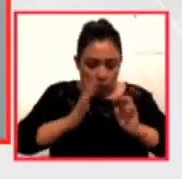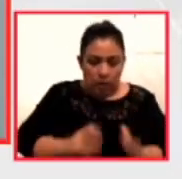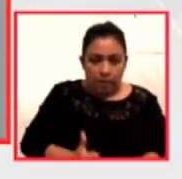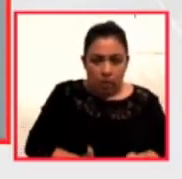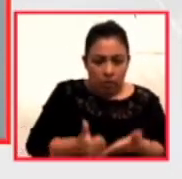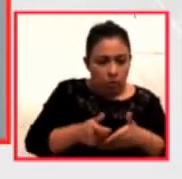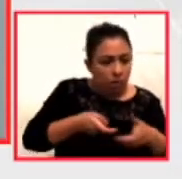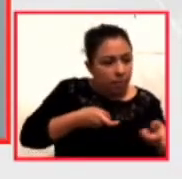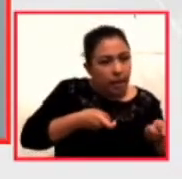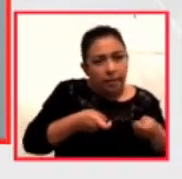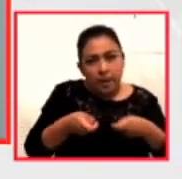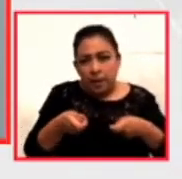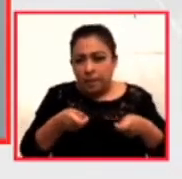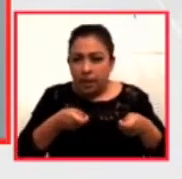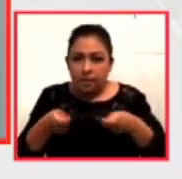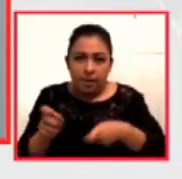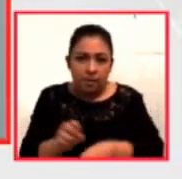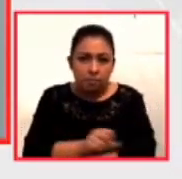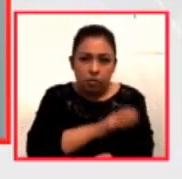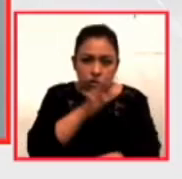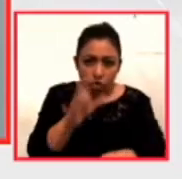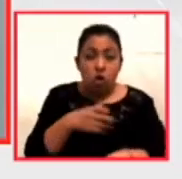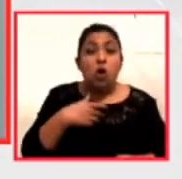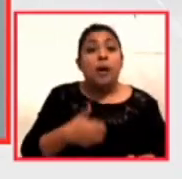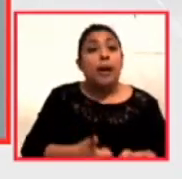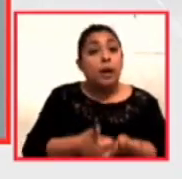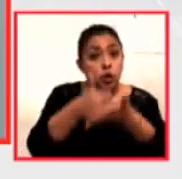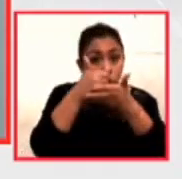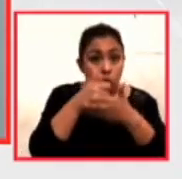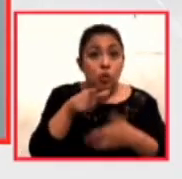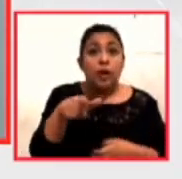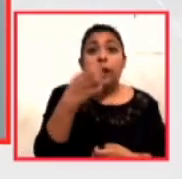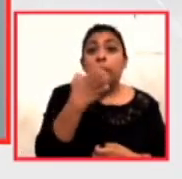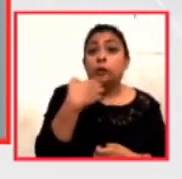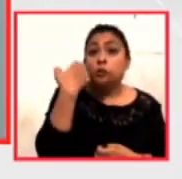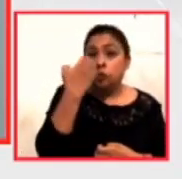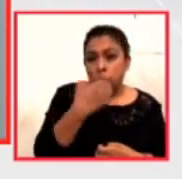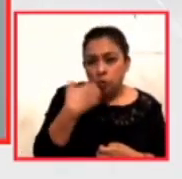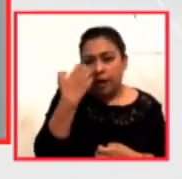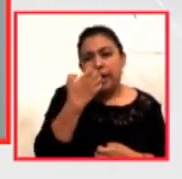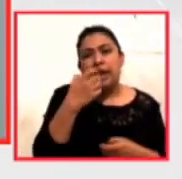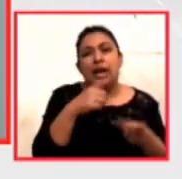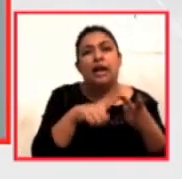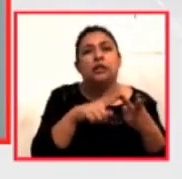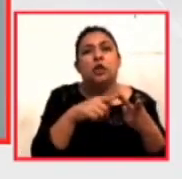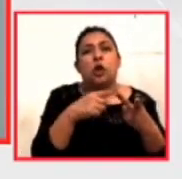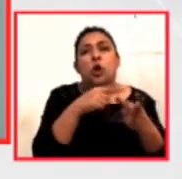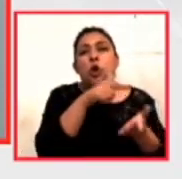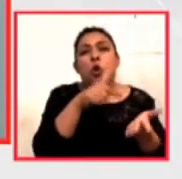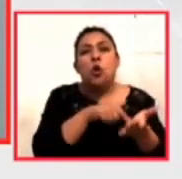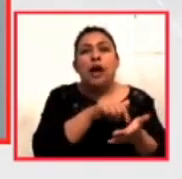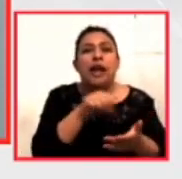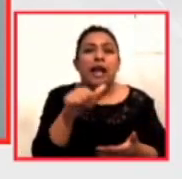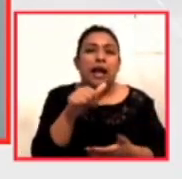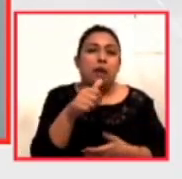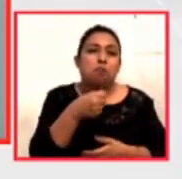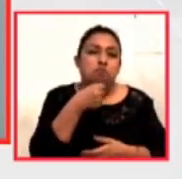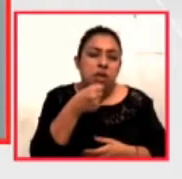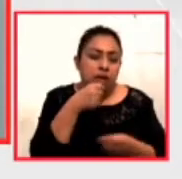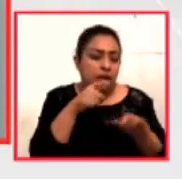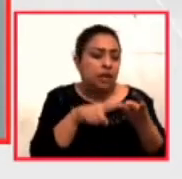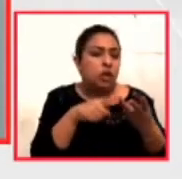que pueden ayudar a solventar en escuelas, asilos, en